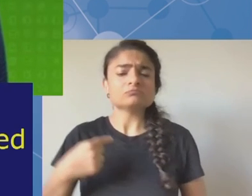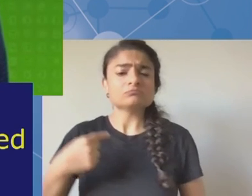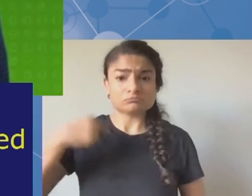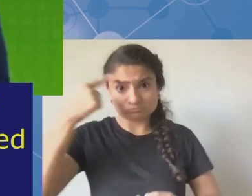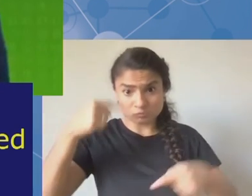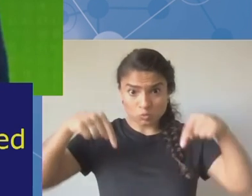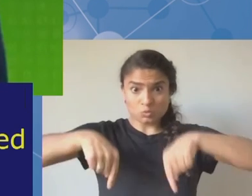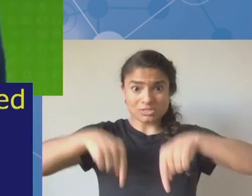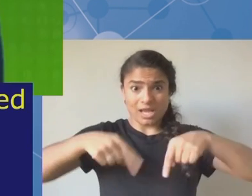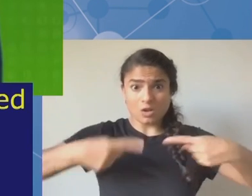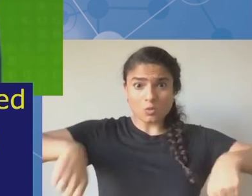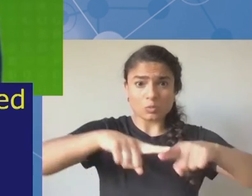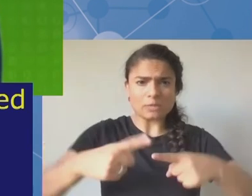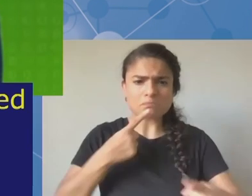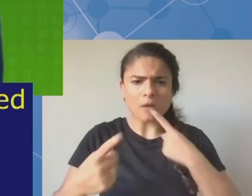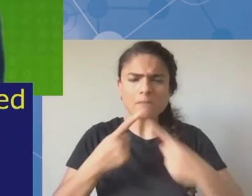reason.